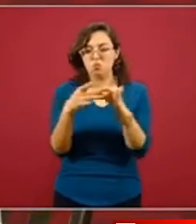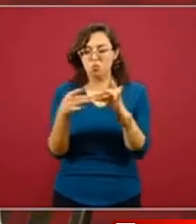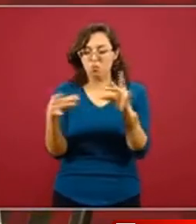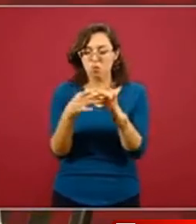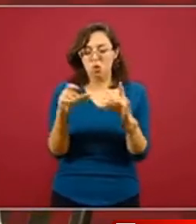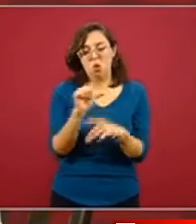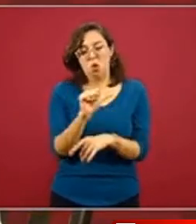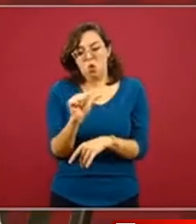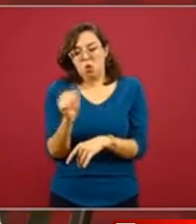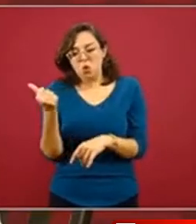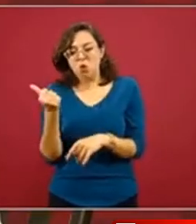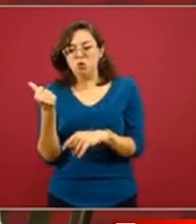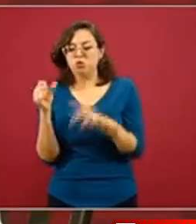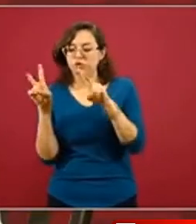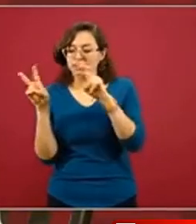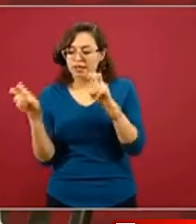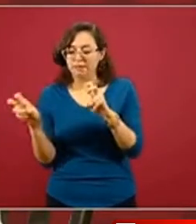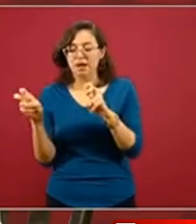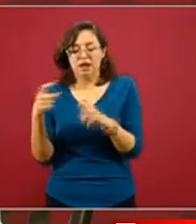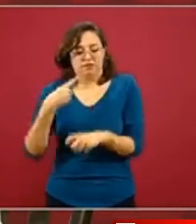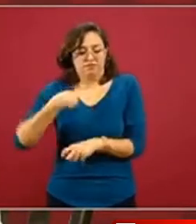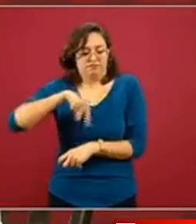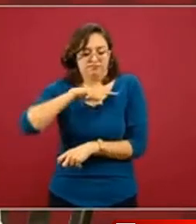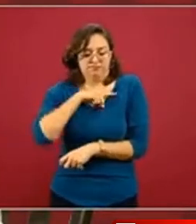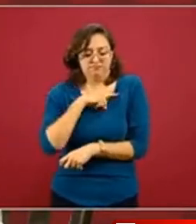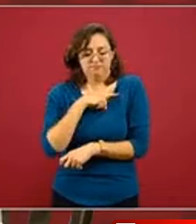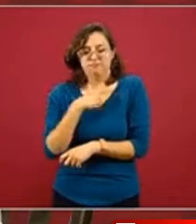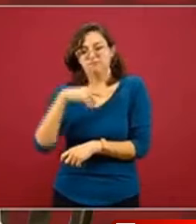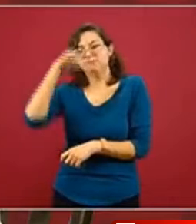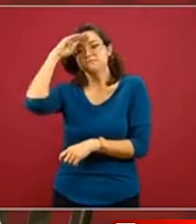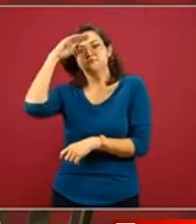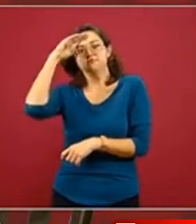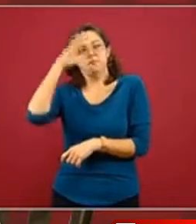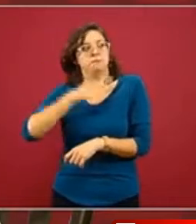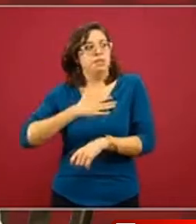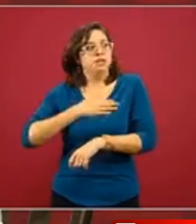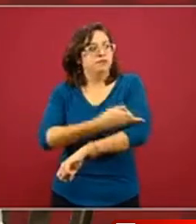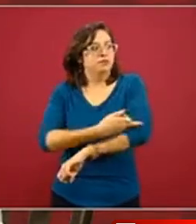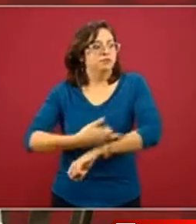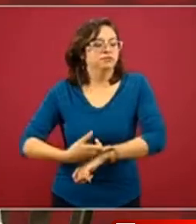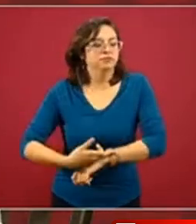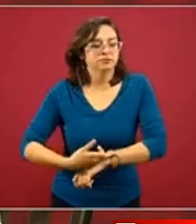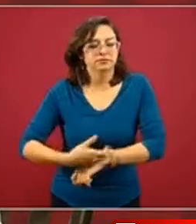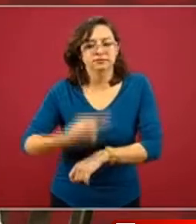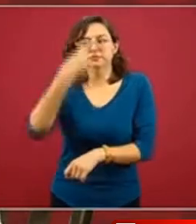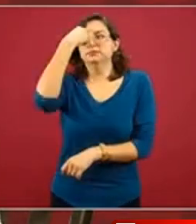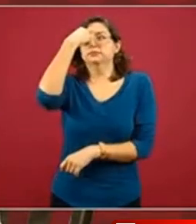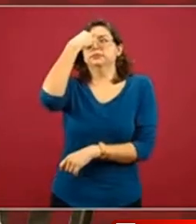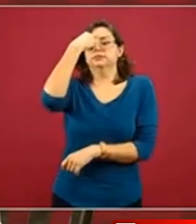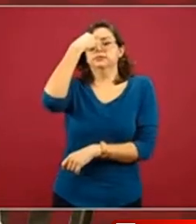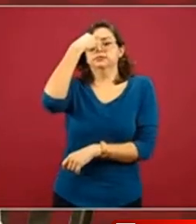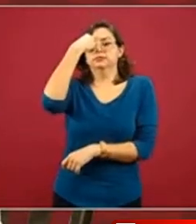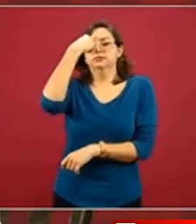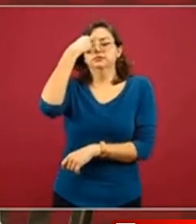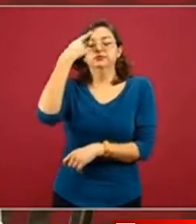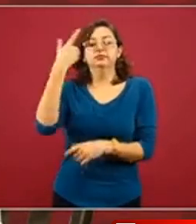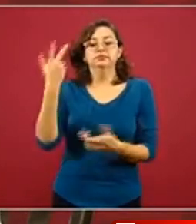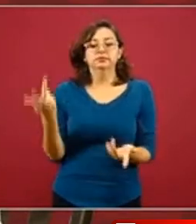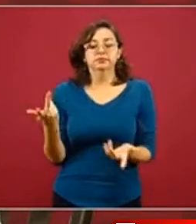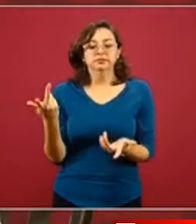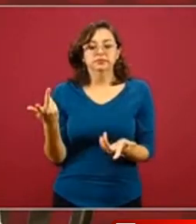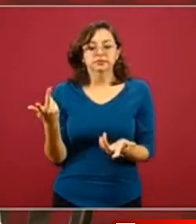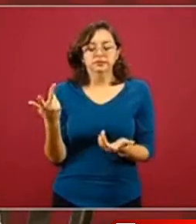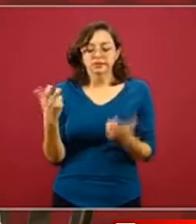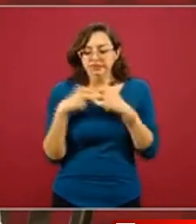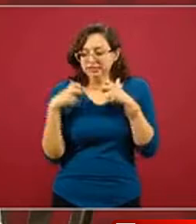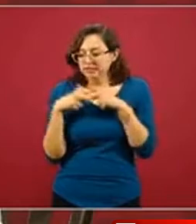Yo creo que a muchos de nosotros nos sucede cuando hay un sismo, piensan en la familia. Y para poder mitigar